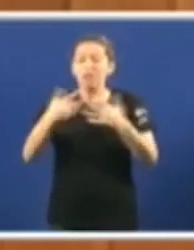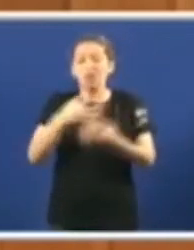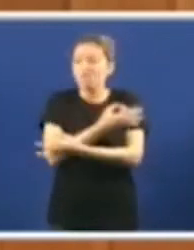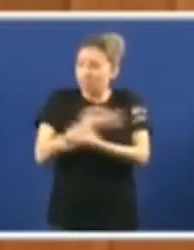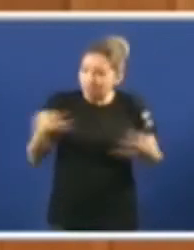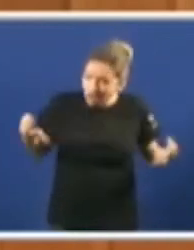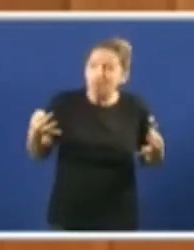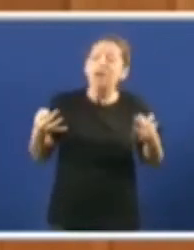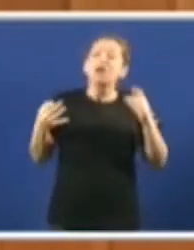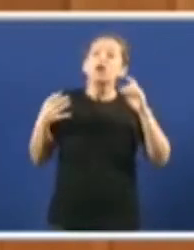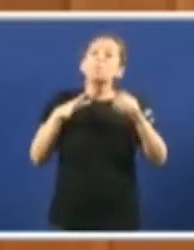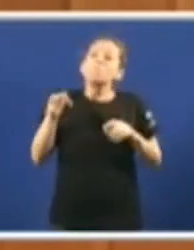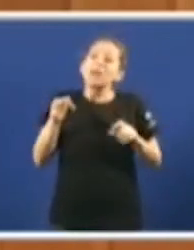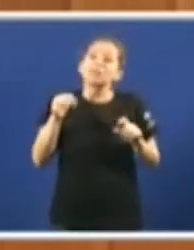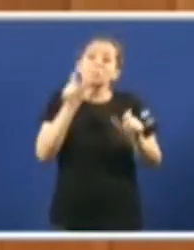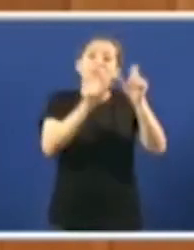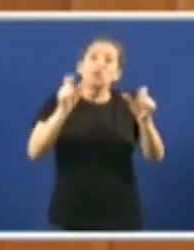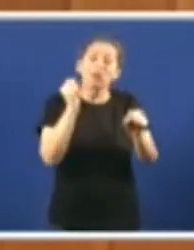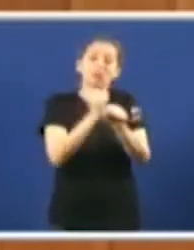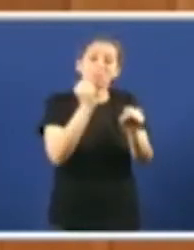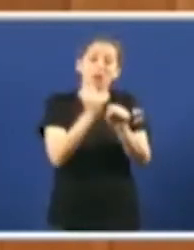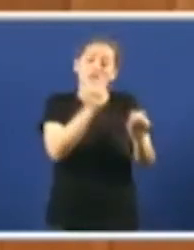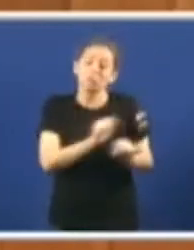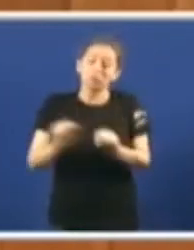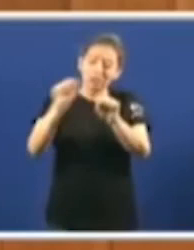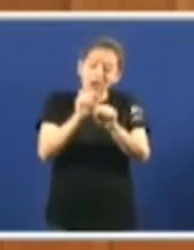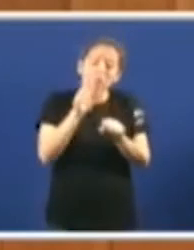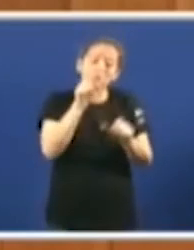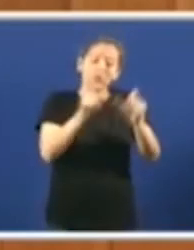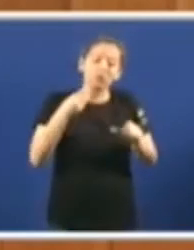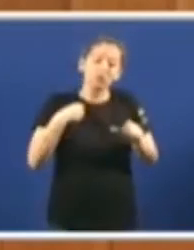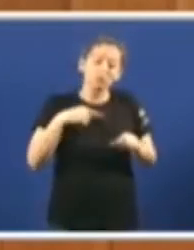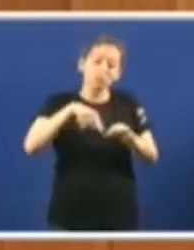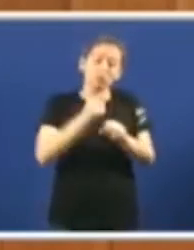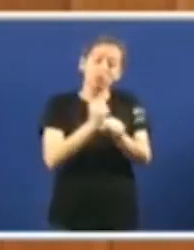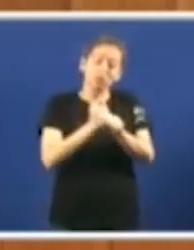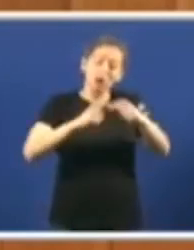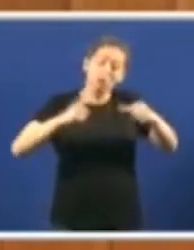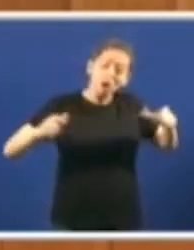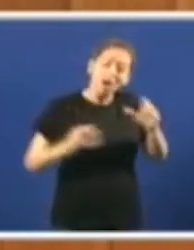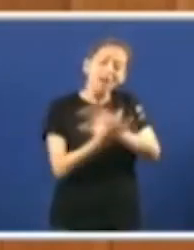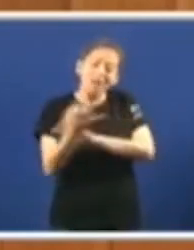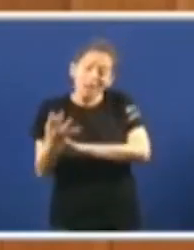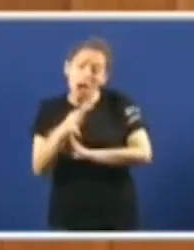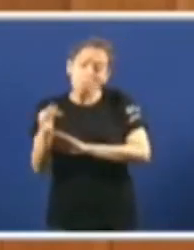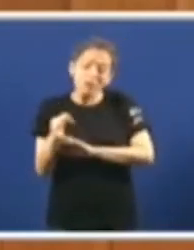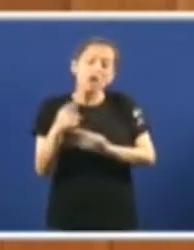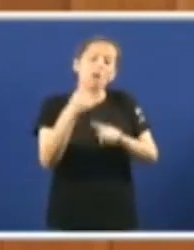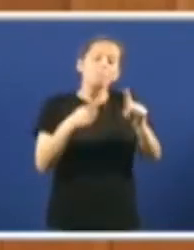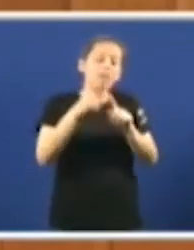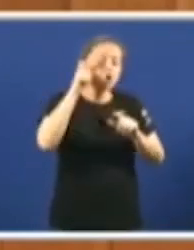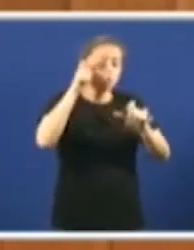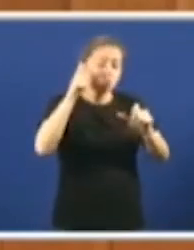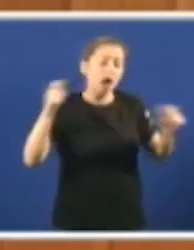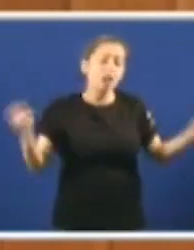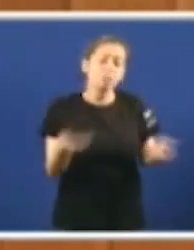serio medidas para protexer a xente que traballa, que xera emprego e que sigue dinamizando o noso rural, e non únicamente esas propagandas. A loita contra a